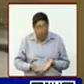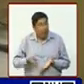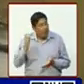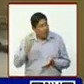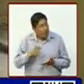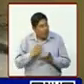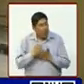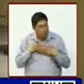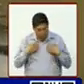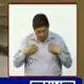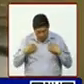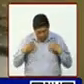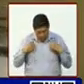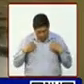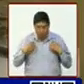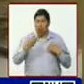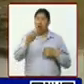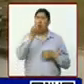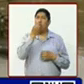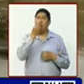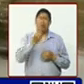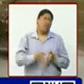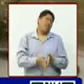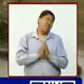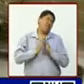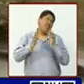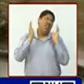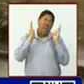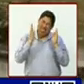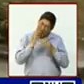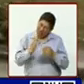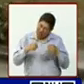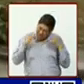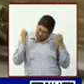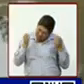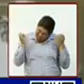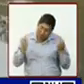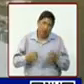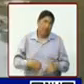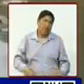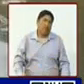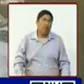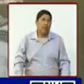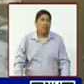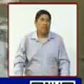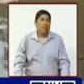requieren ayuda en ropa y víveres y piden la atención inmediata de las autoridades.